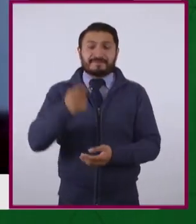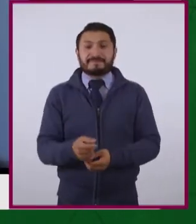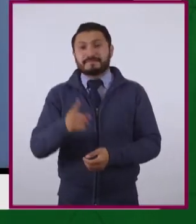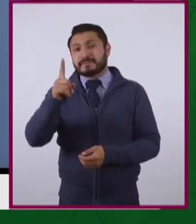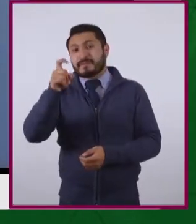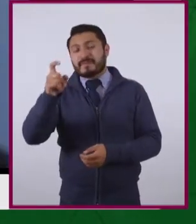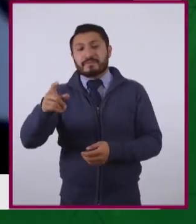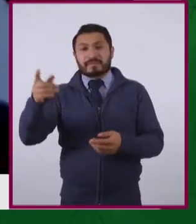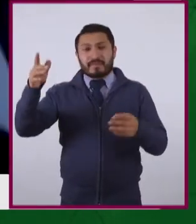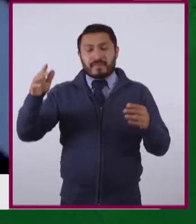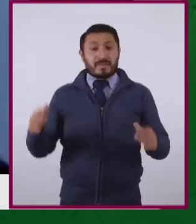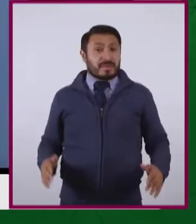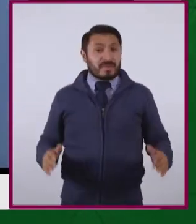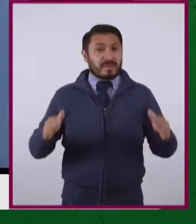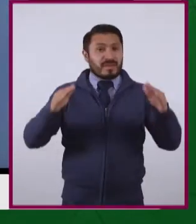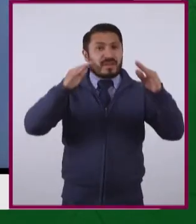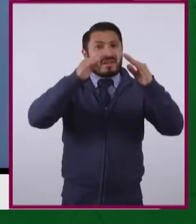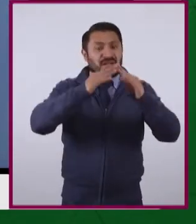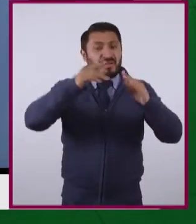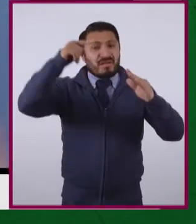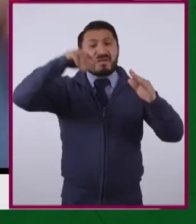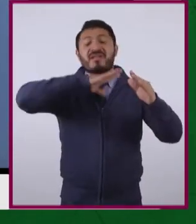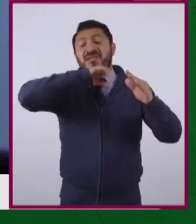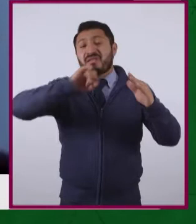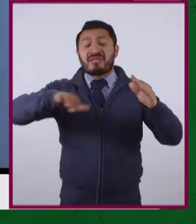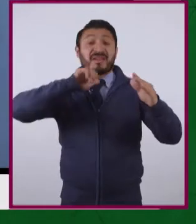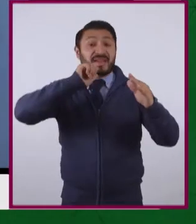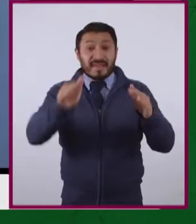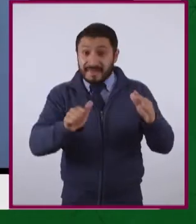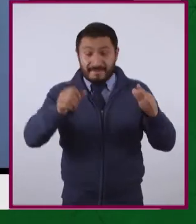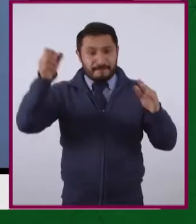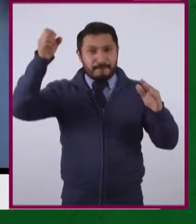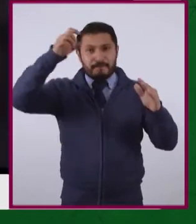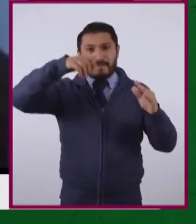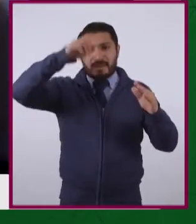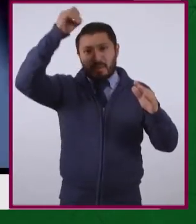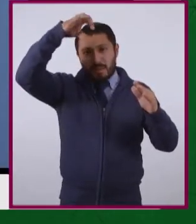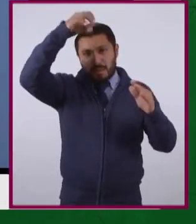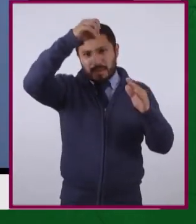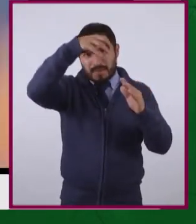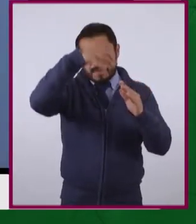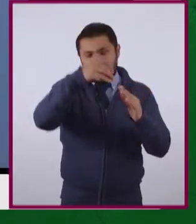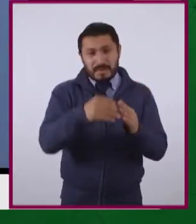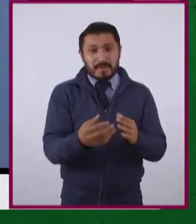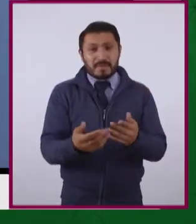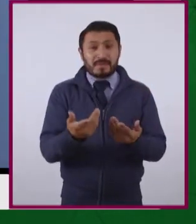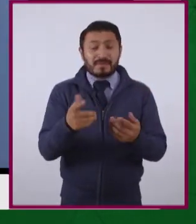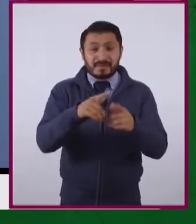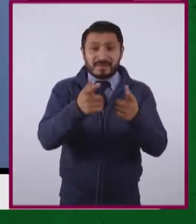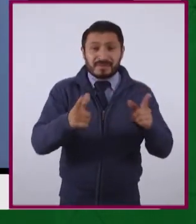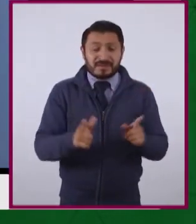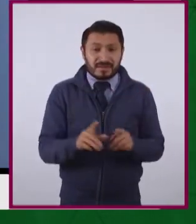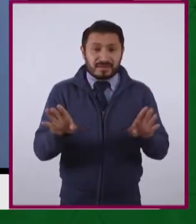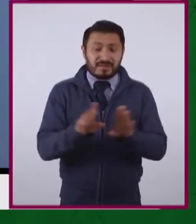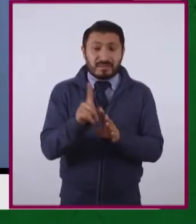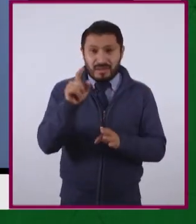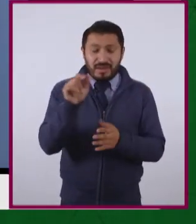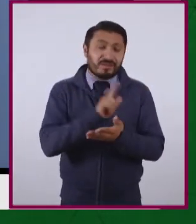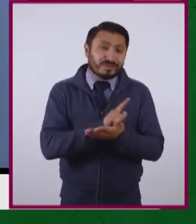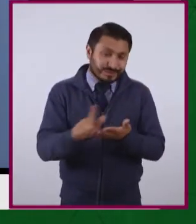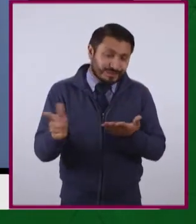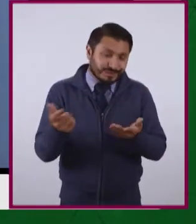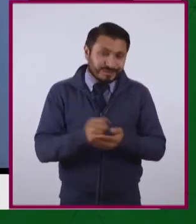cae en medio de la montaña donde no hay nada de contaminación y cae sobre un lago o algo, pues va a ser agua muy limpia,